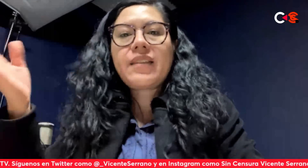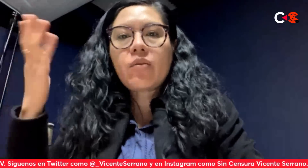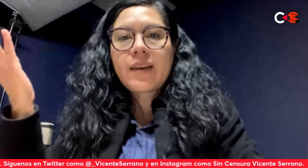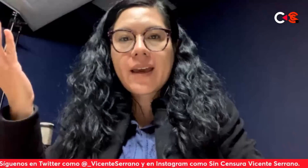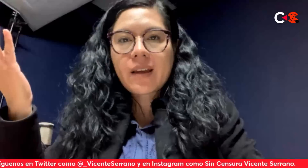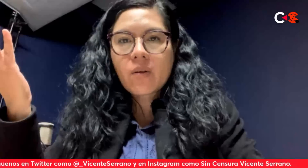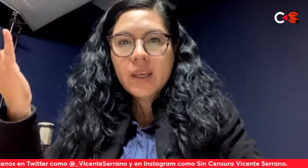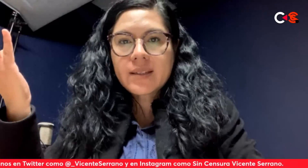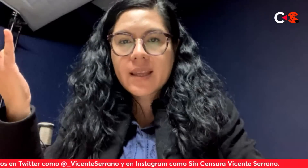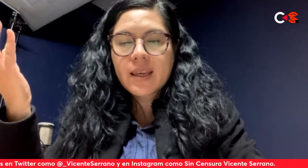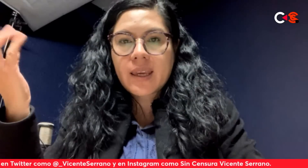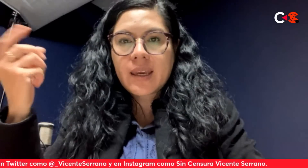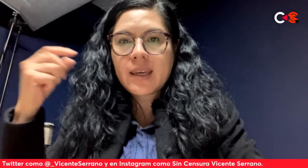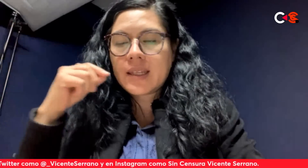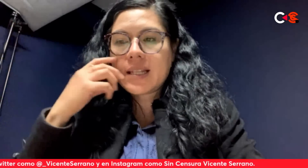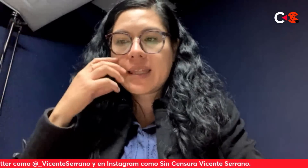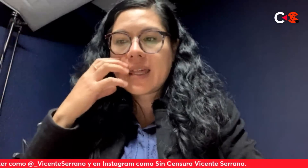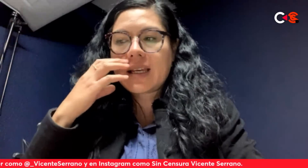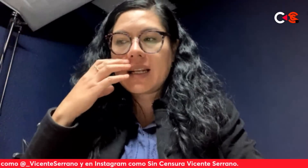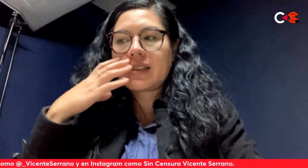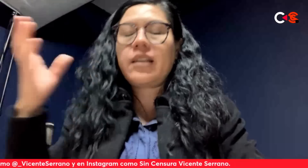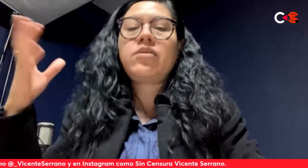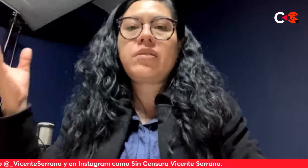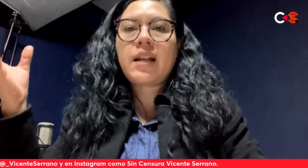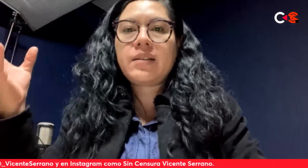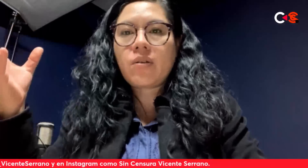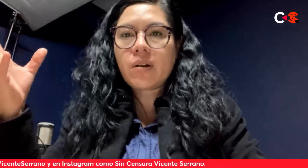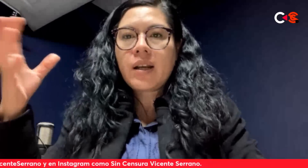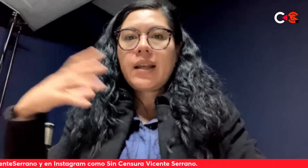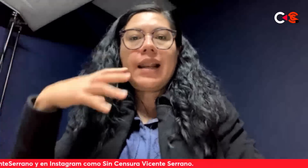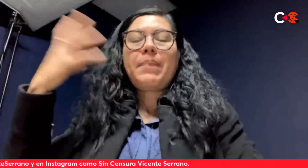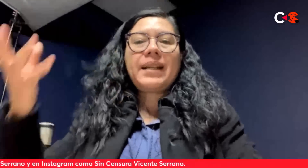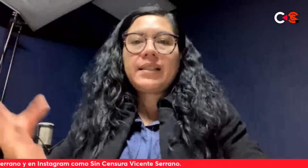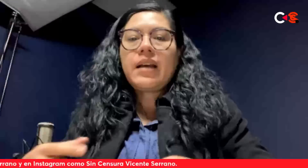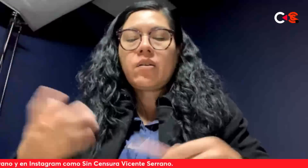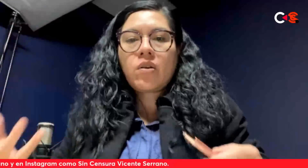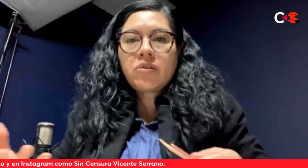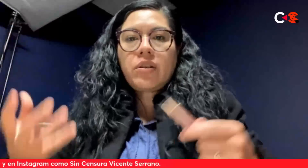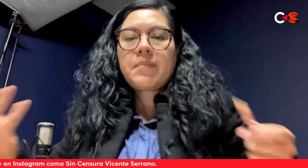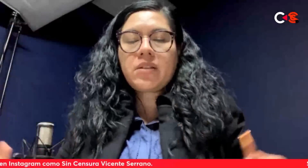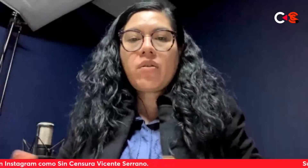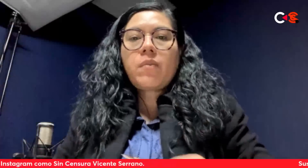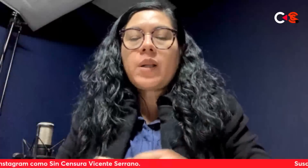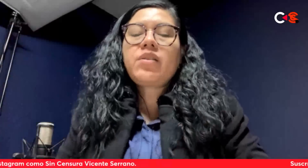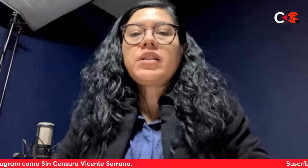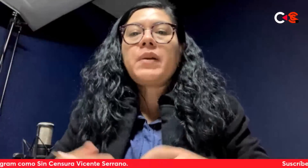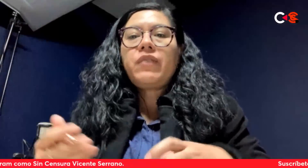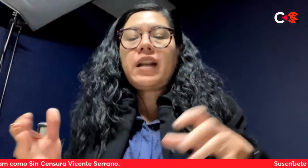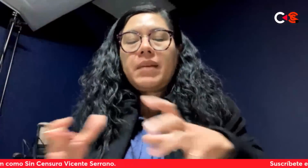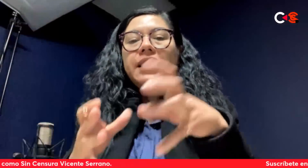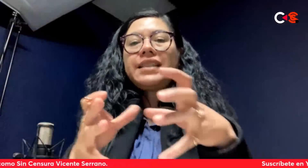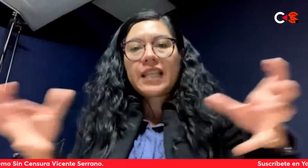digamos, alentar una idea que no es, que es la idea de que las redes sociales son la panacea. No lo son, también son corporaciones,